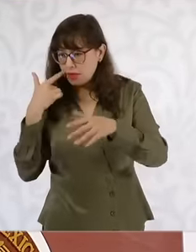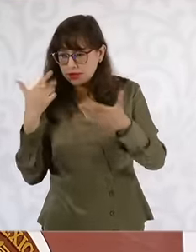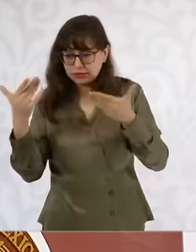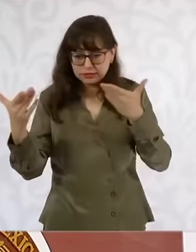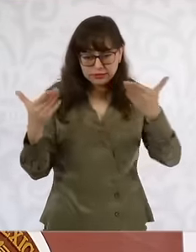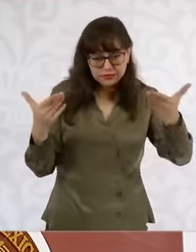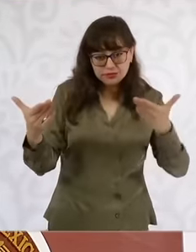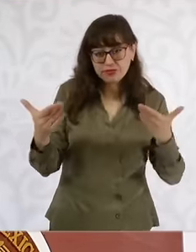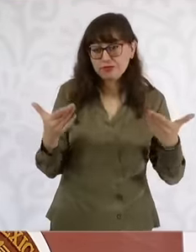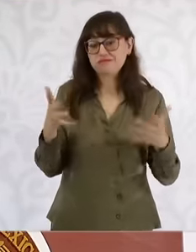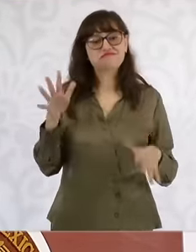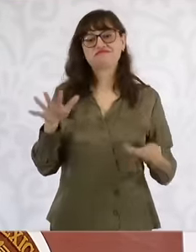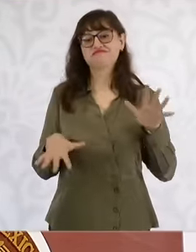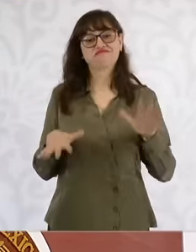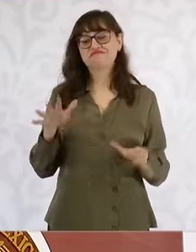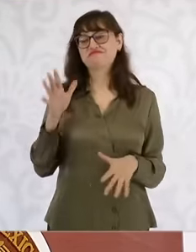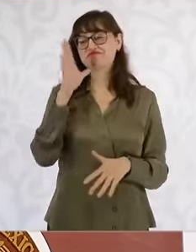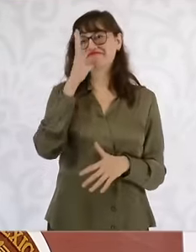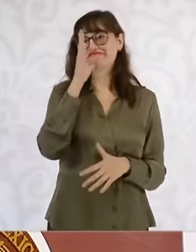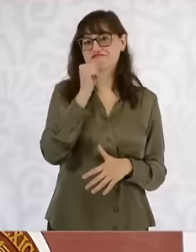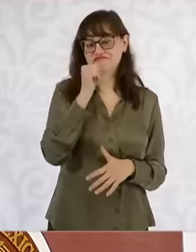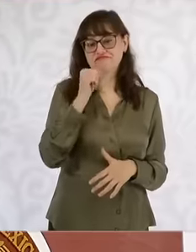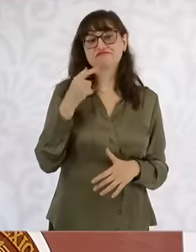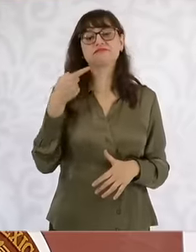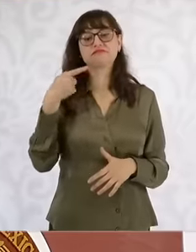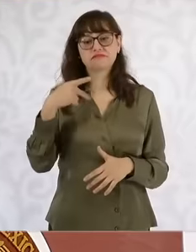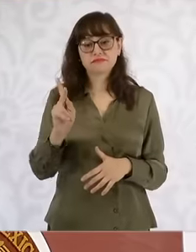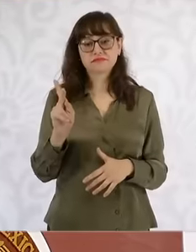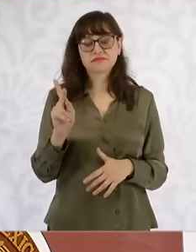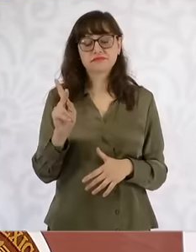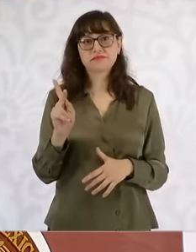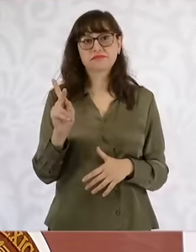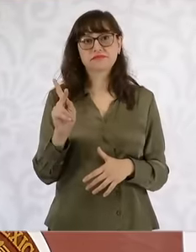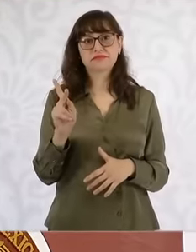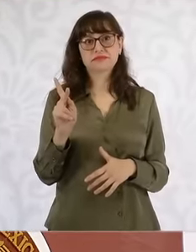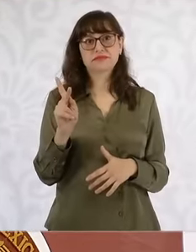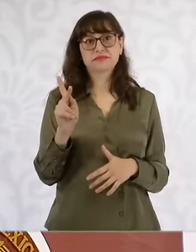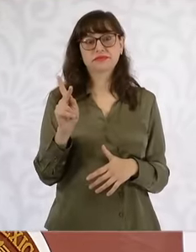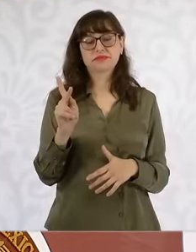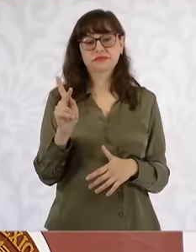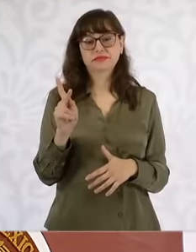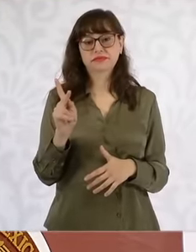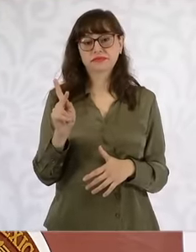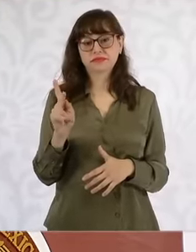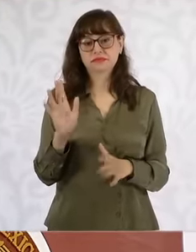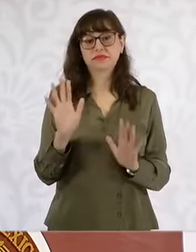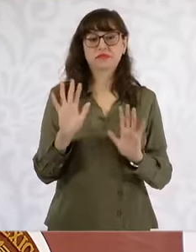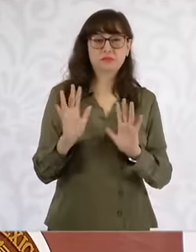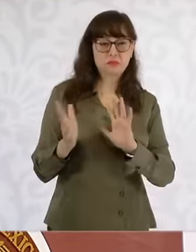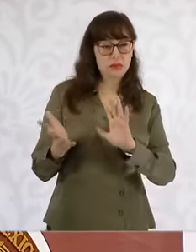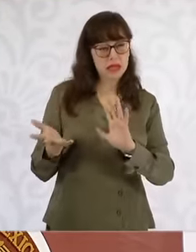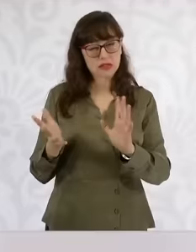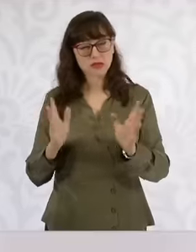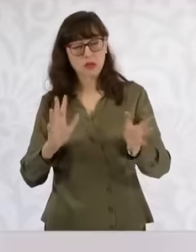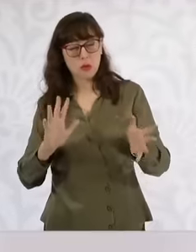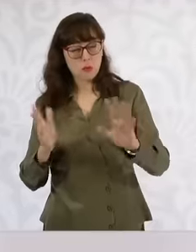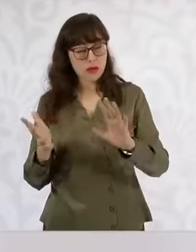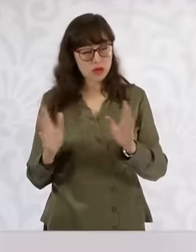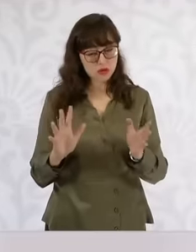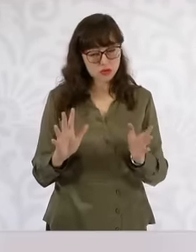siempre son fáciles, pero les puedo decir que entre los países que